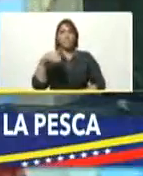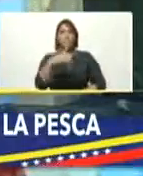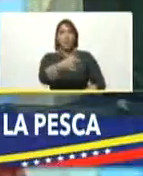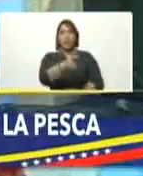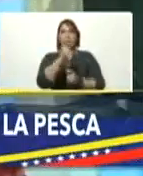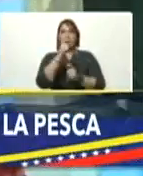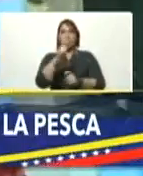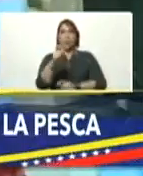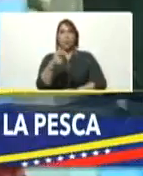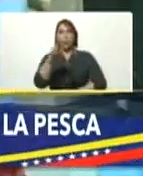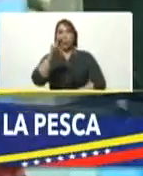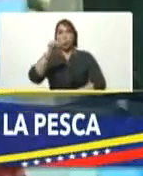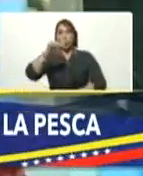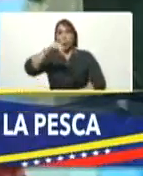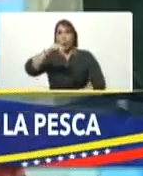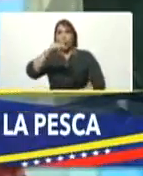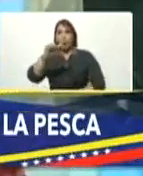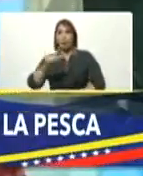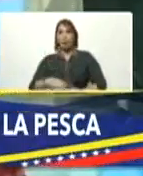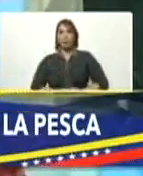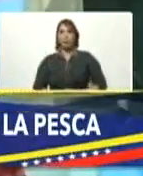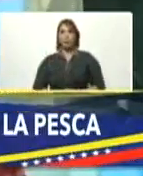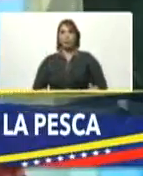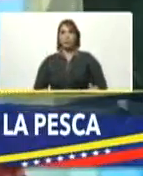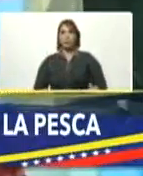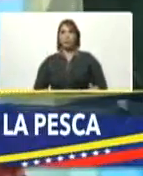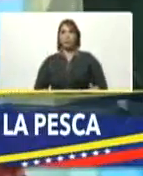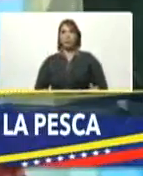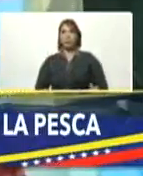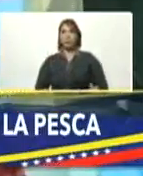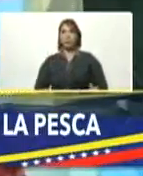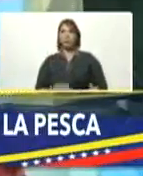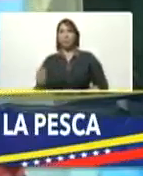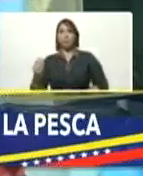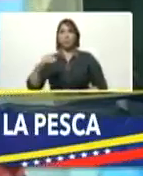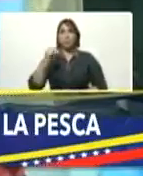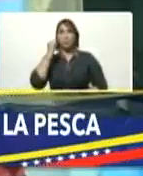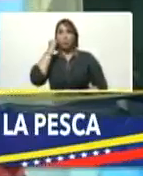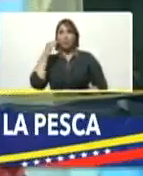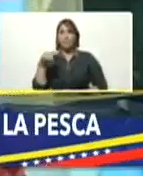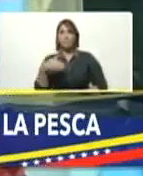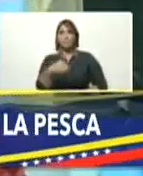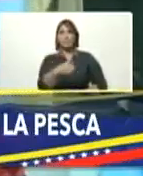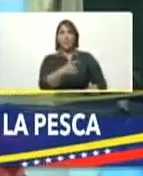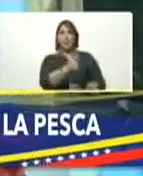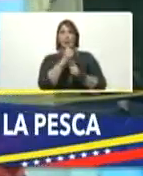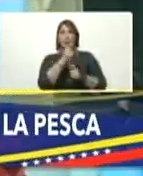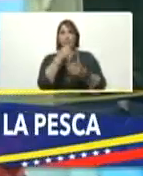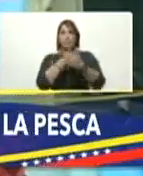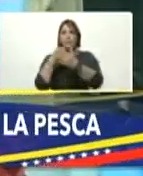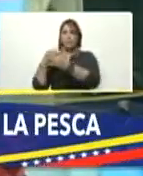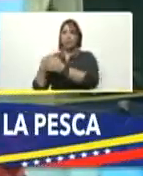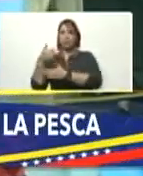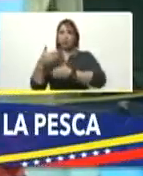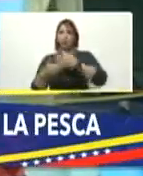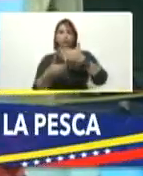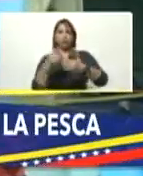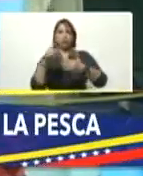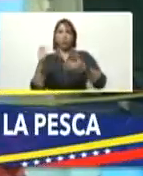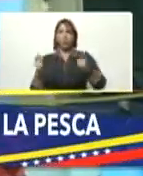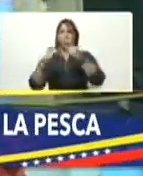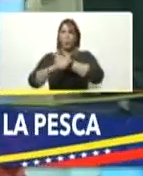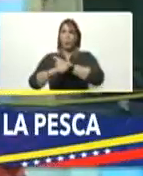de nuestros compa, presidente, que además de ser mujeres pescadoras con lucha, con tradición, se han